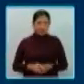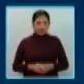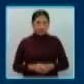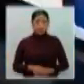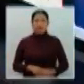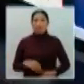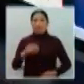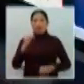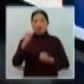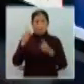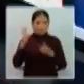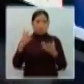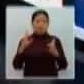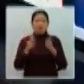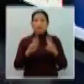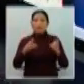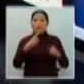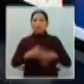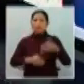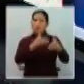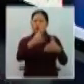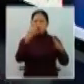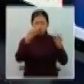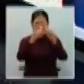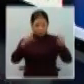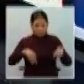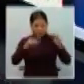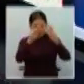proceso cartográfico, indudablemente,